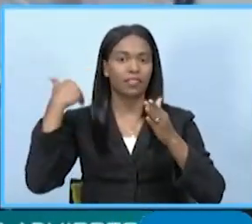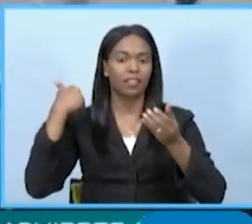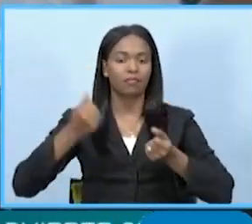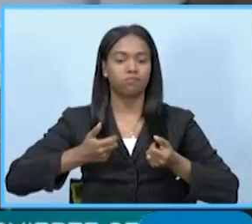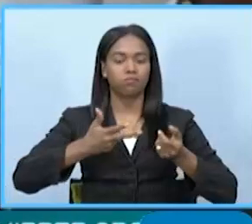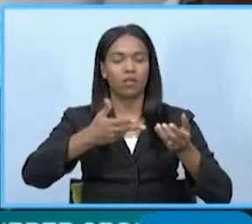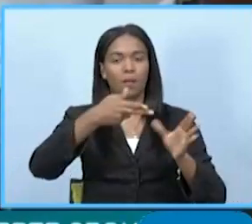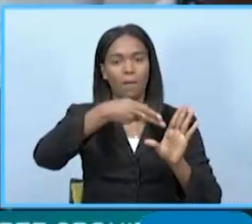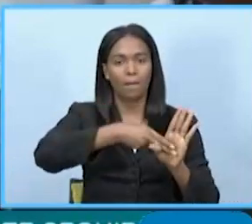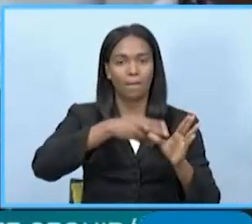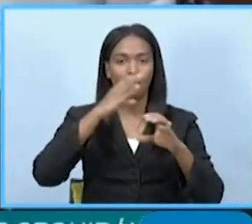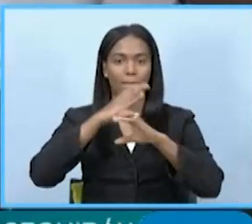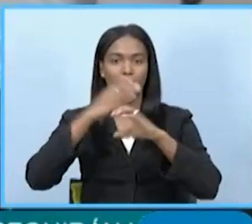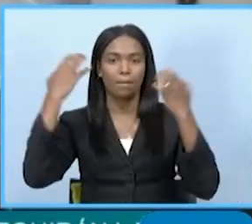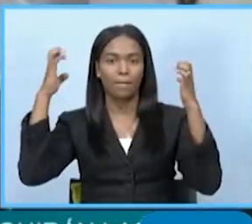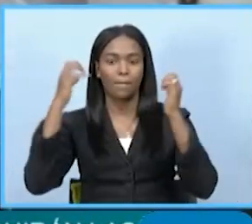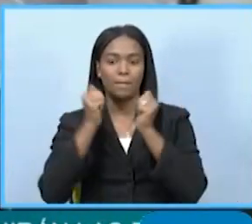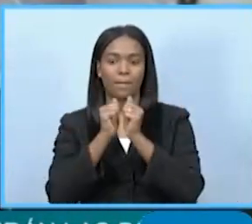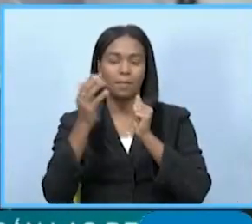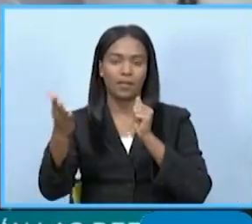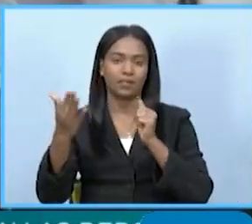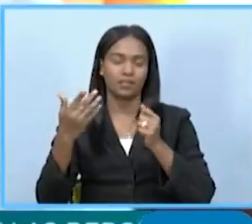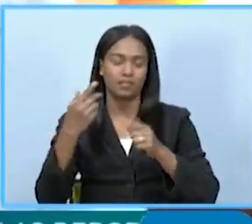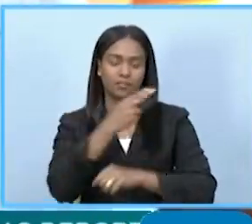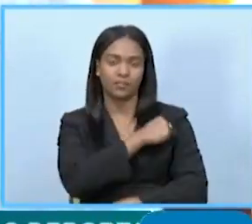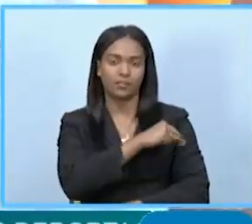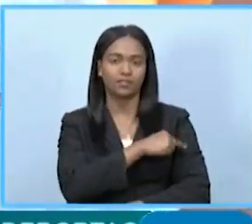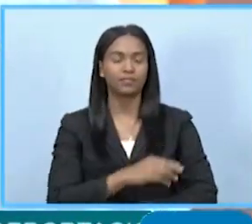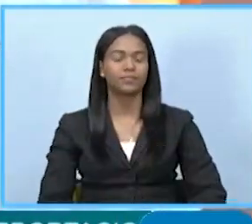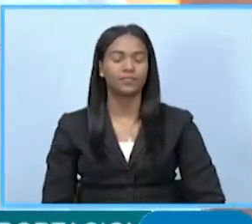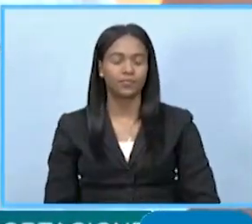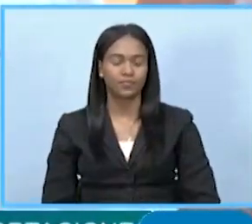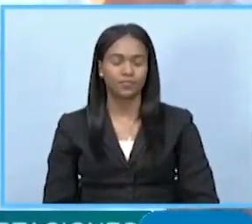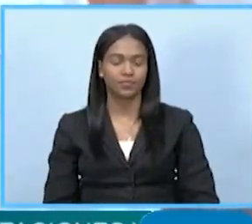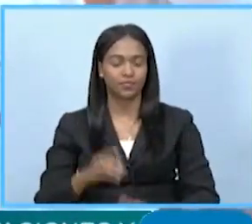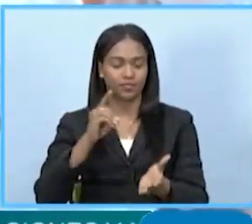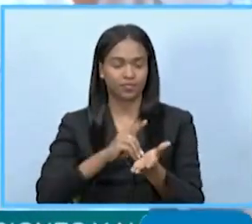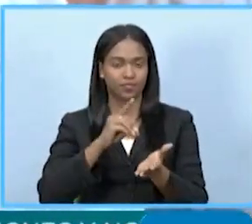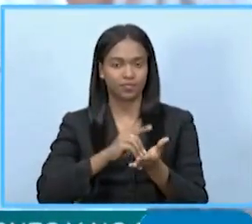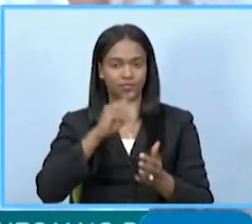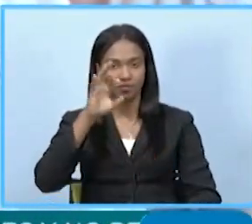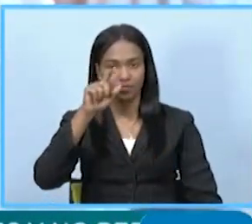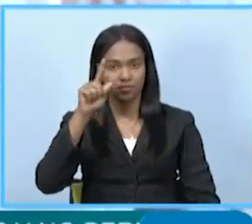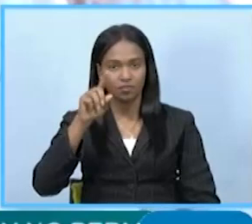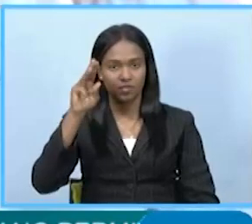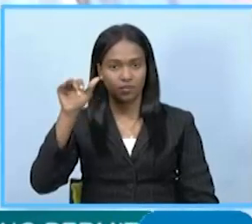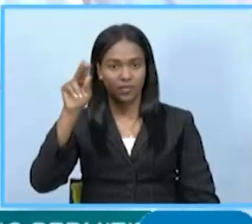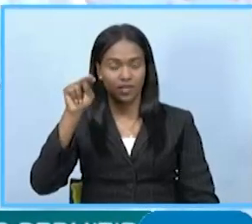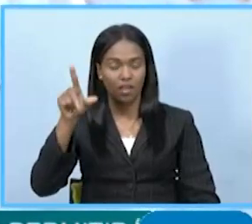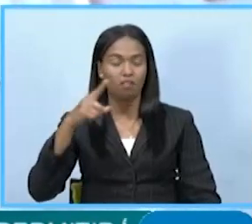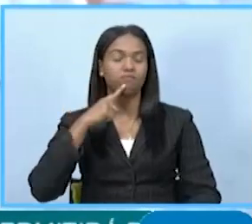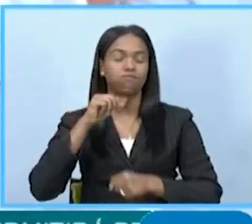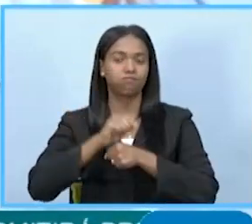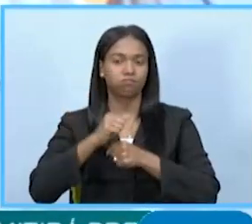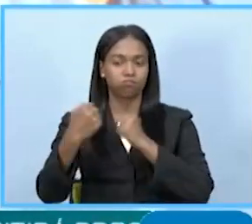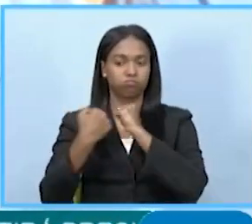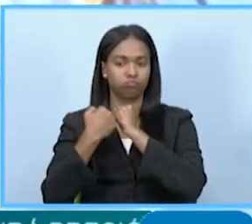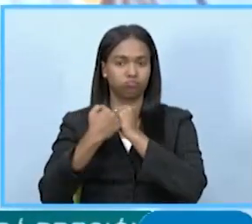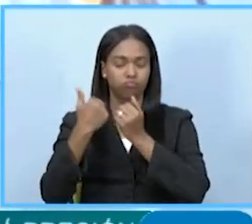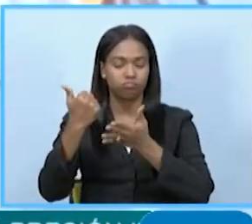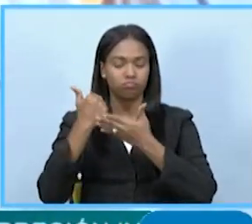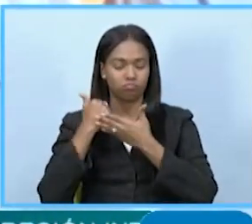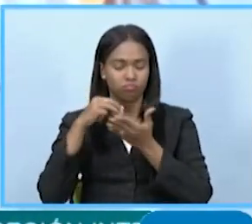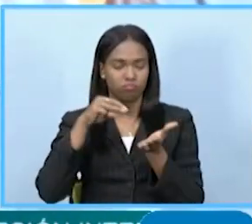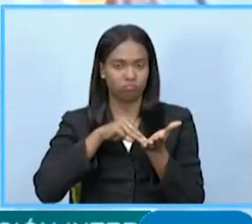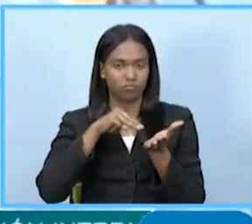y ambulancias de ese centro de salud. El doctor Cruz Giminian se compromete a darnos asistencia